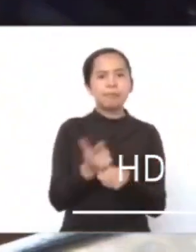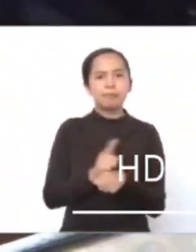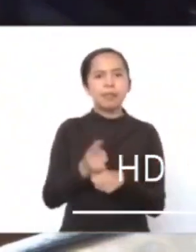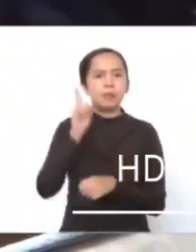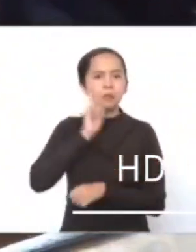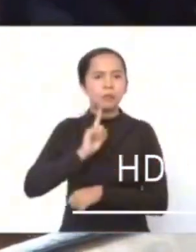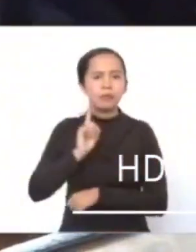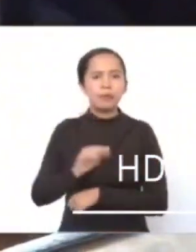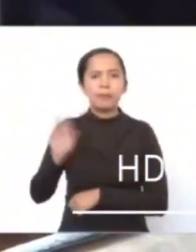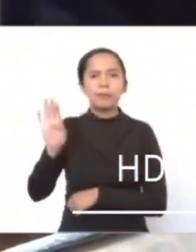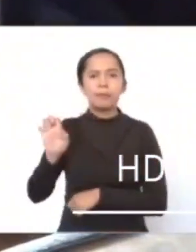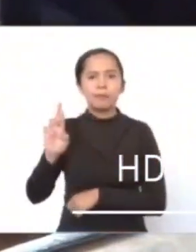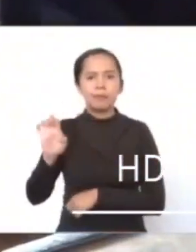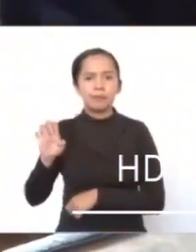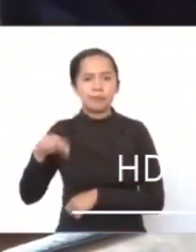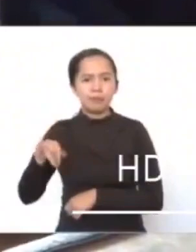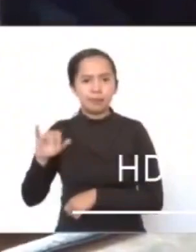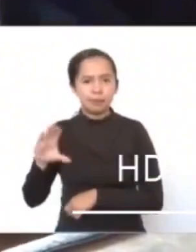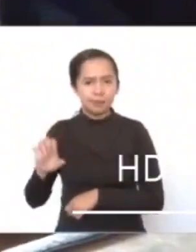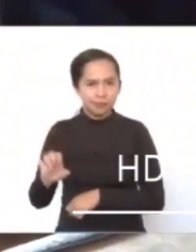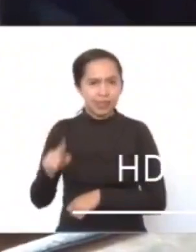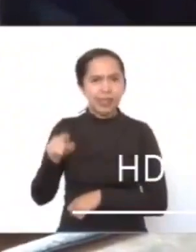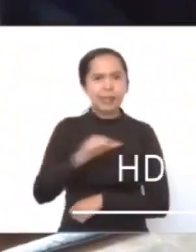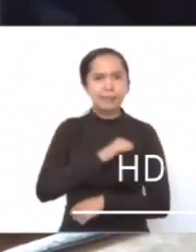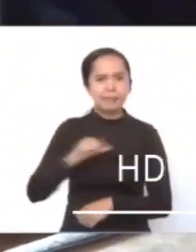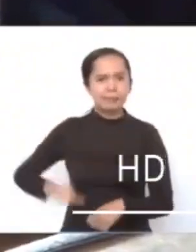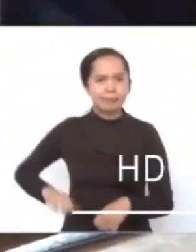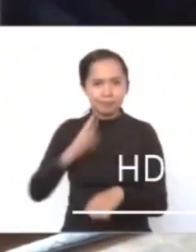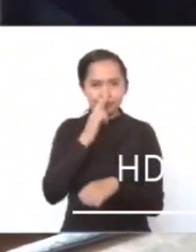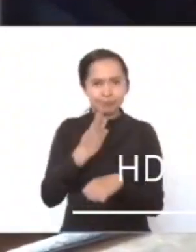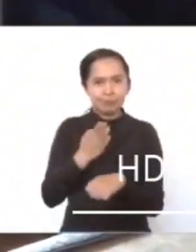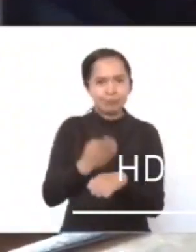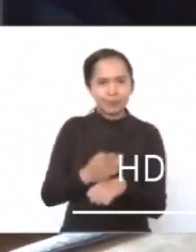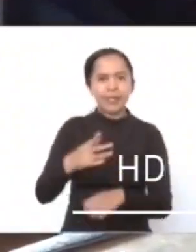licenciada Berenice Hernández Calderón, alcaldesa de Tláhuac.